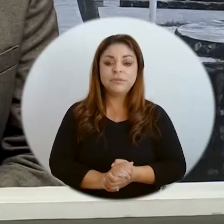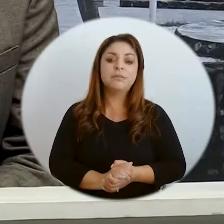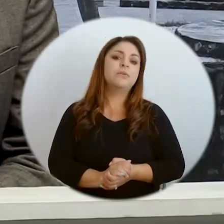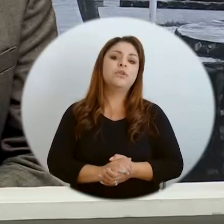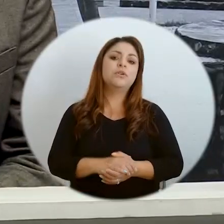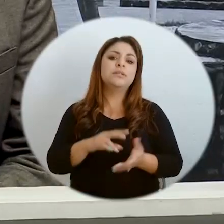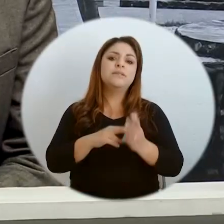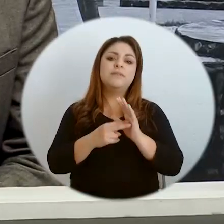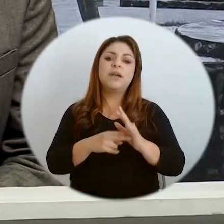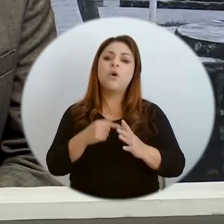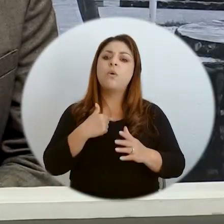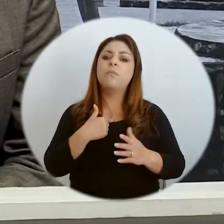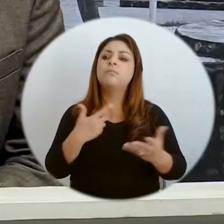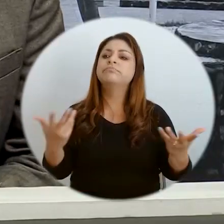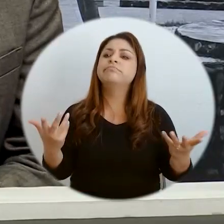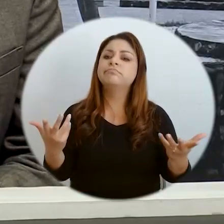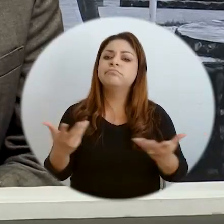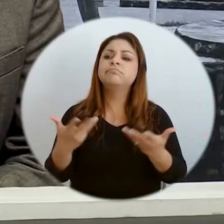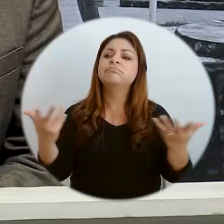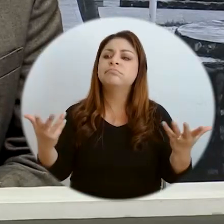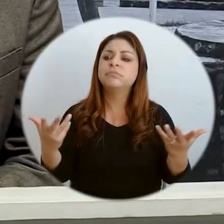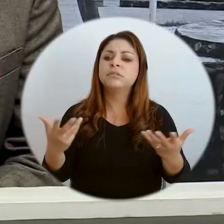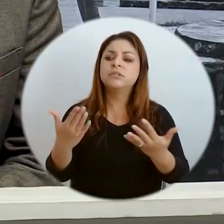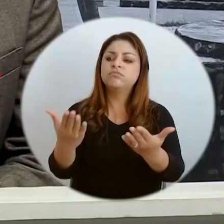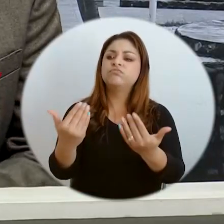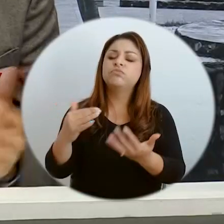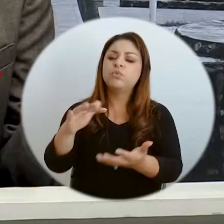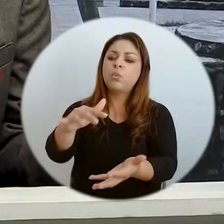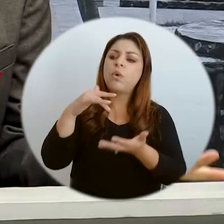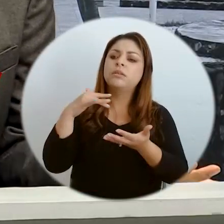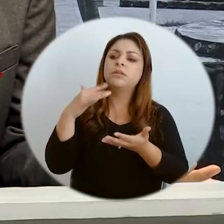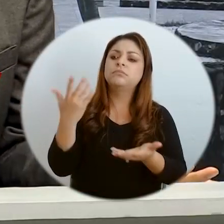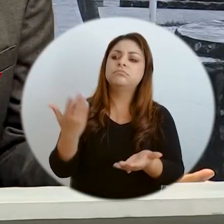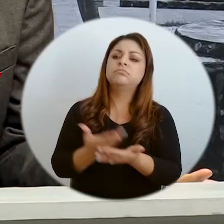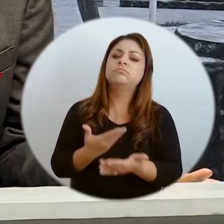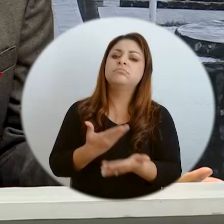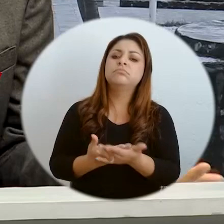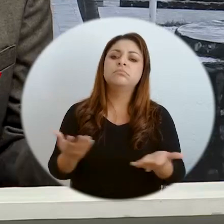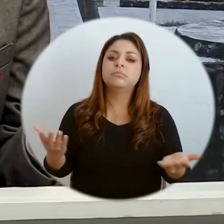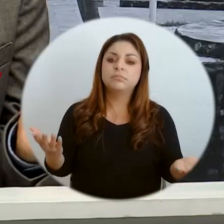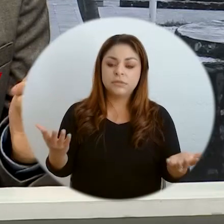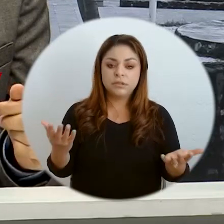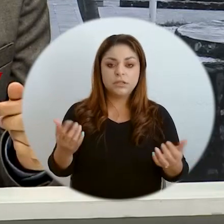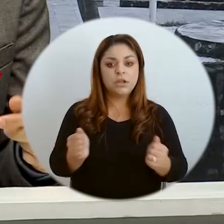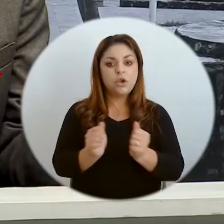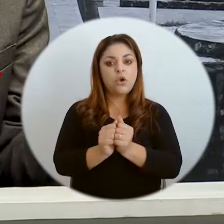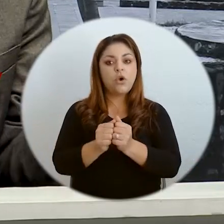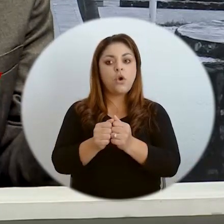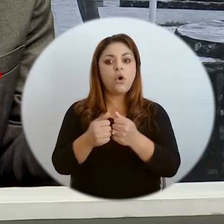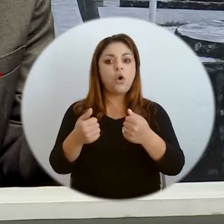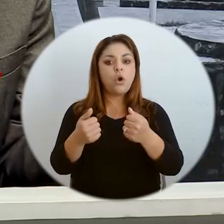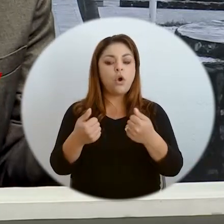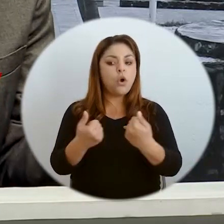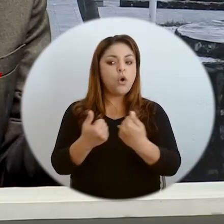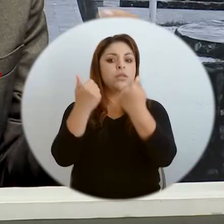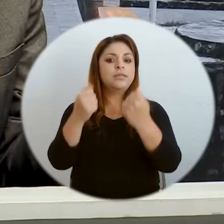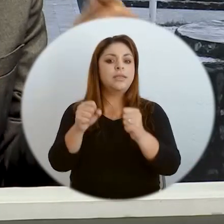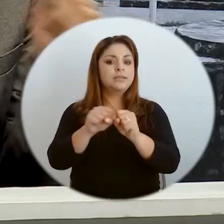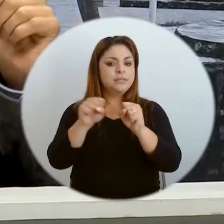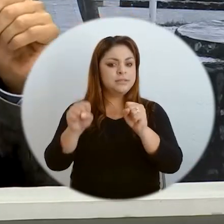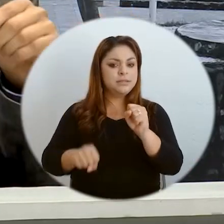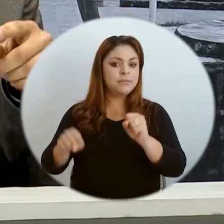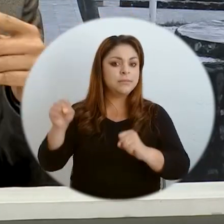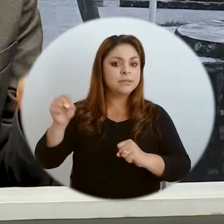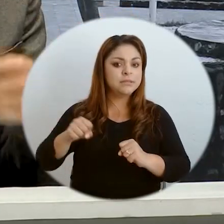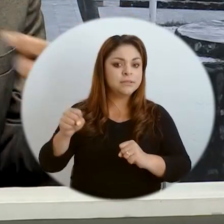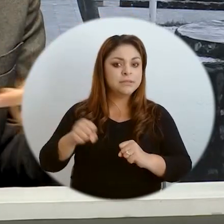es esta idea de que hay que cobrar o ajustar cuentas con alguien, ¿verdad? Con el sistema, seguramente, ¿verdad? Pero paradójicamente no alteran o no